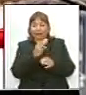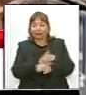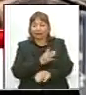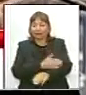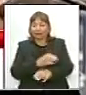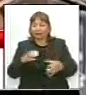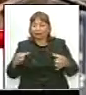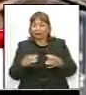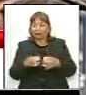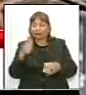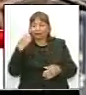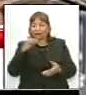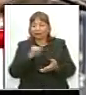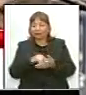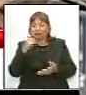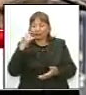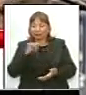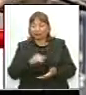Congreso.